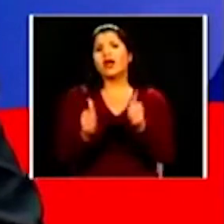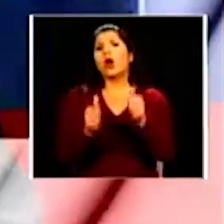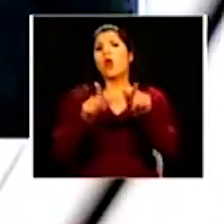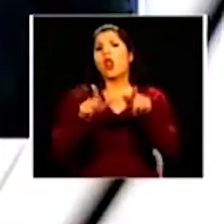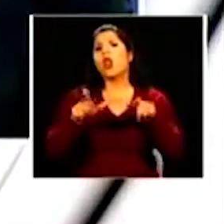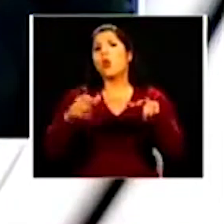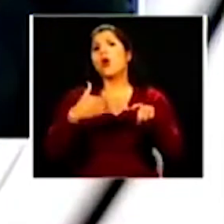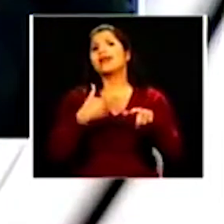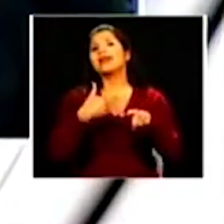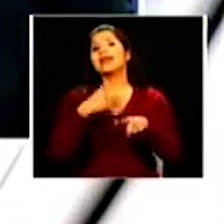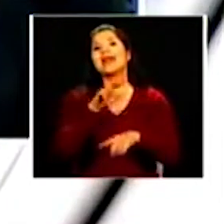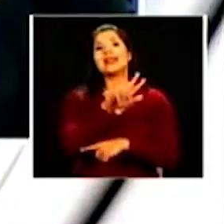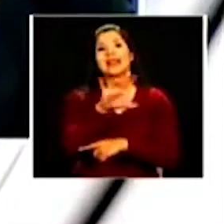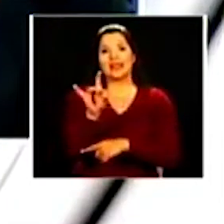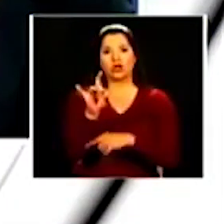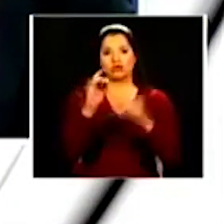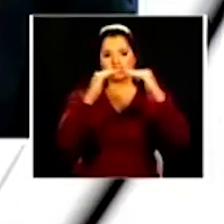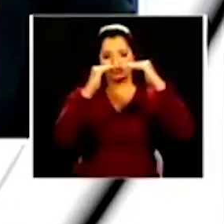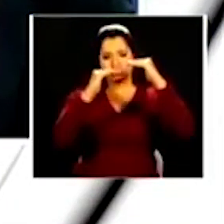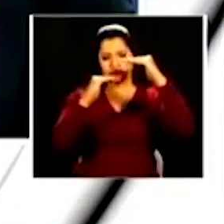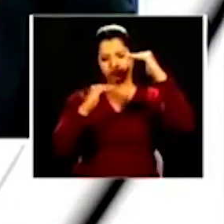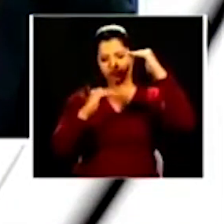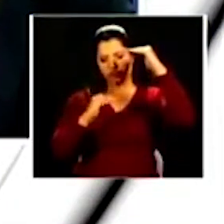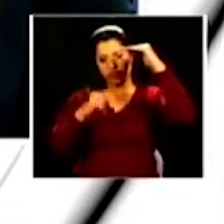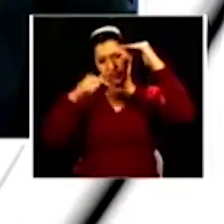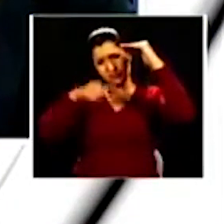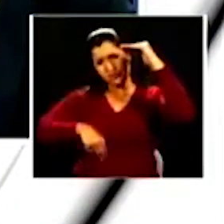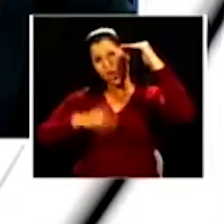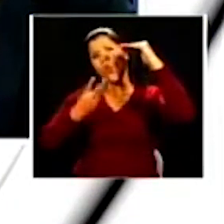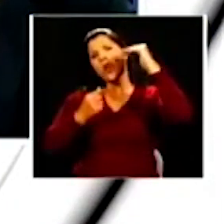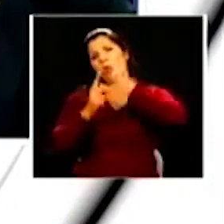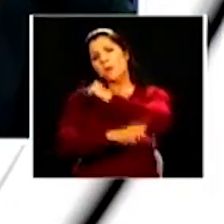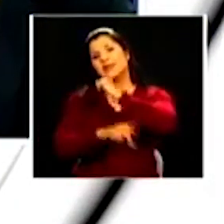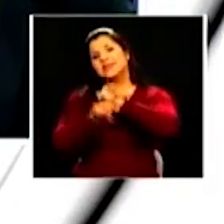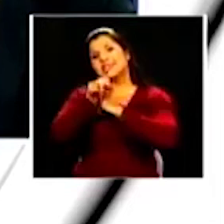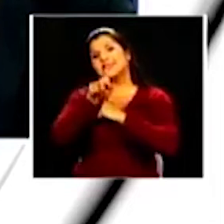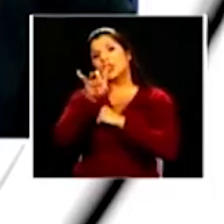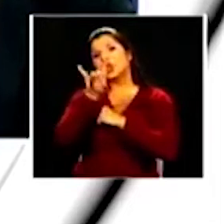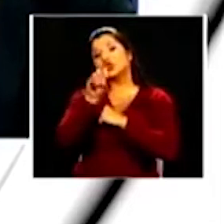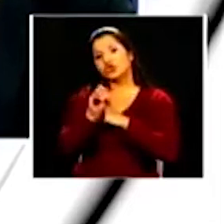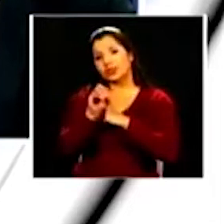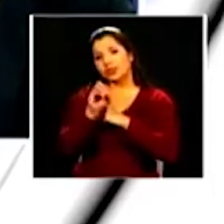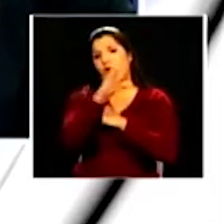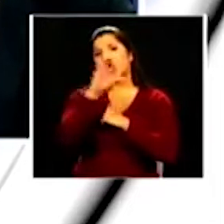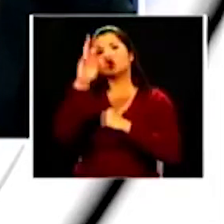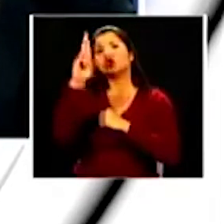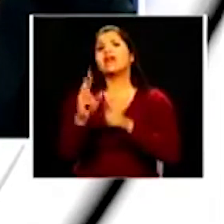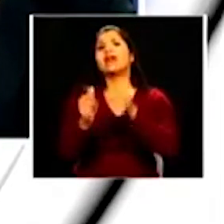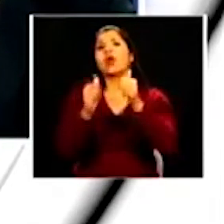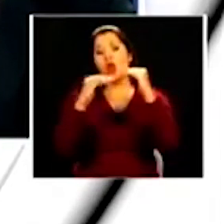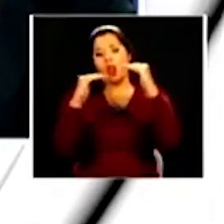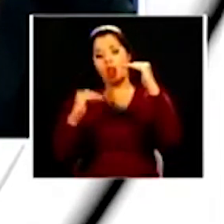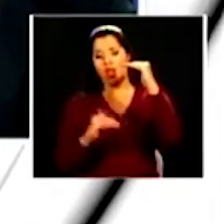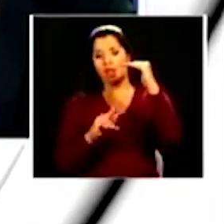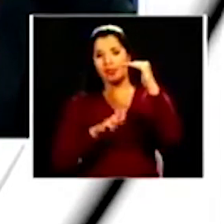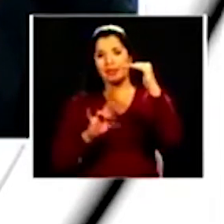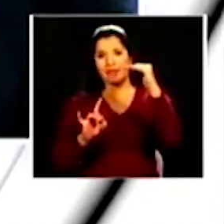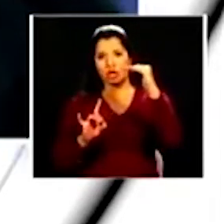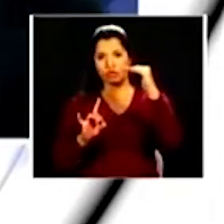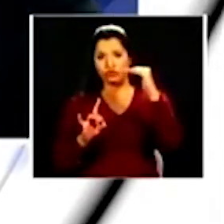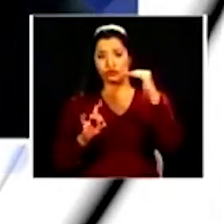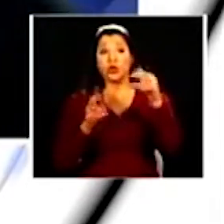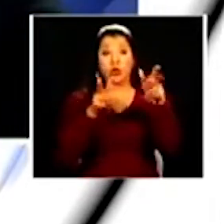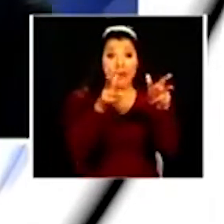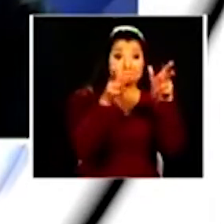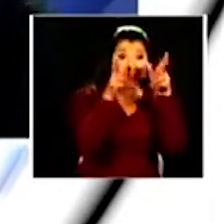total de 180 países, con una percepción de 59, donde 0 es tener un alto nivel